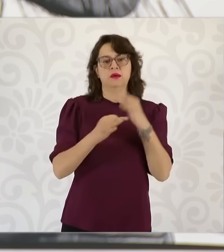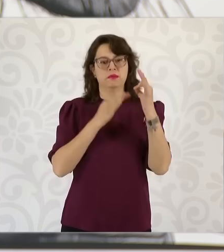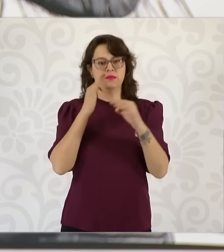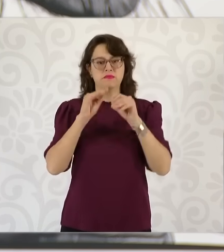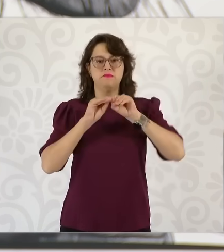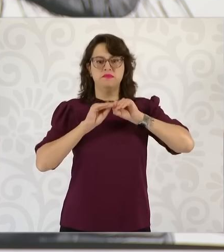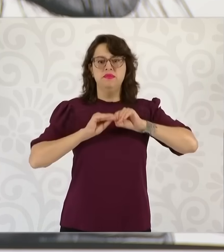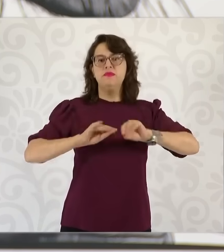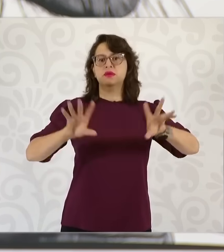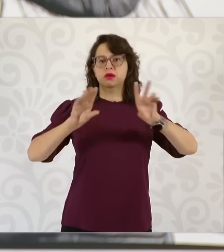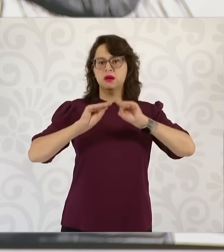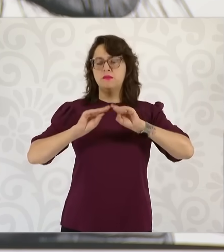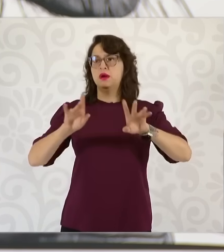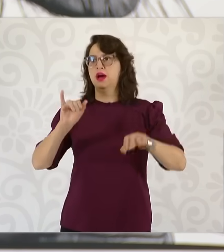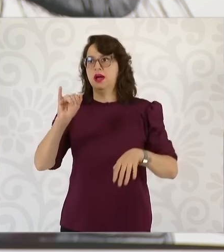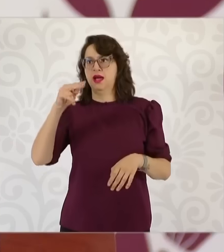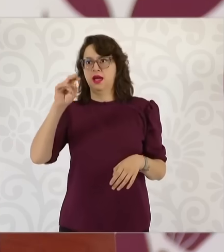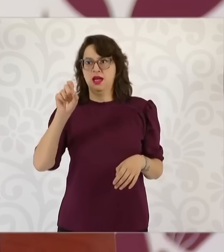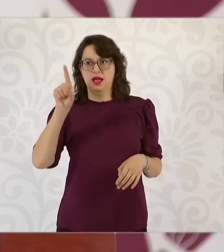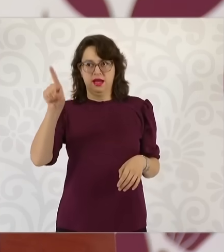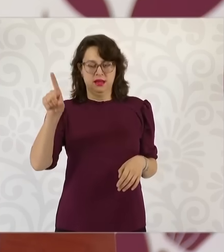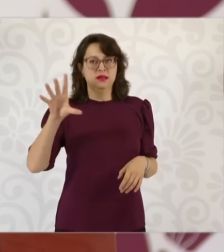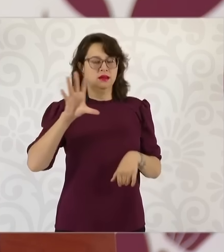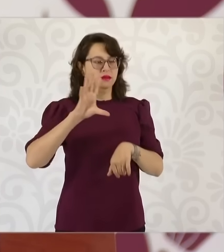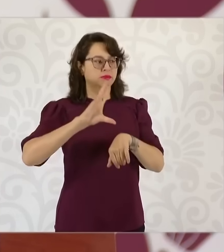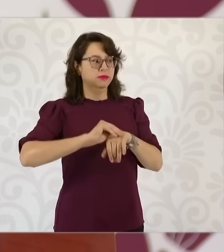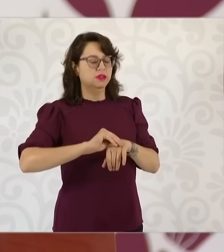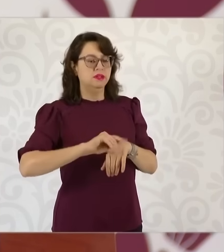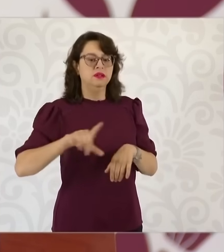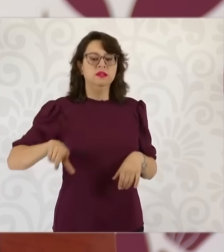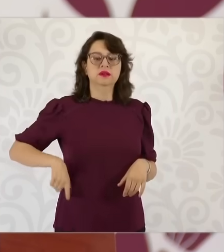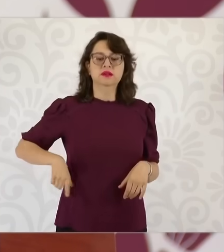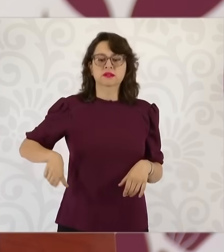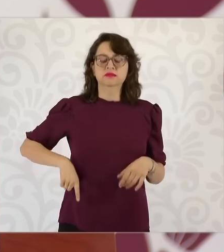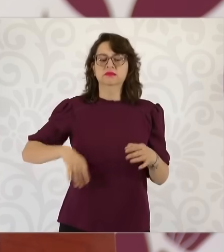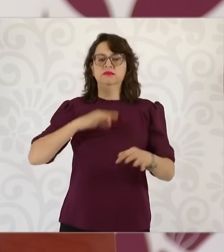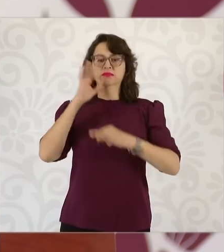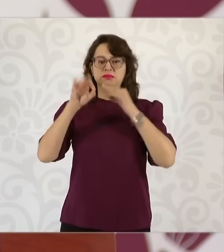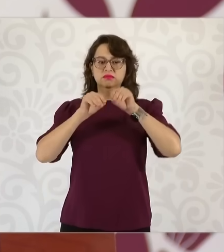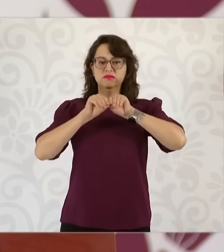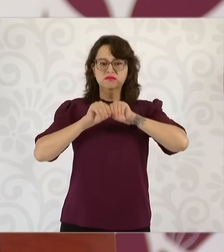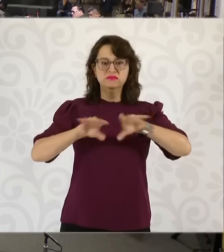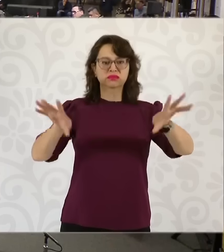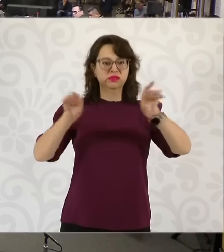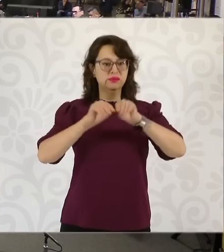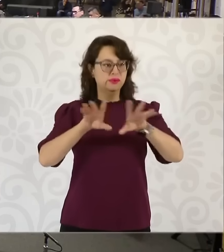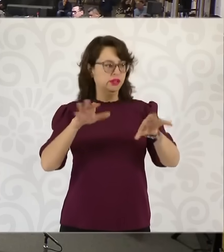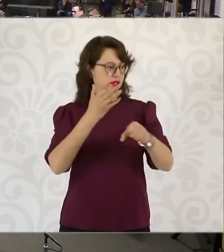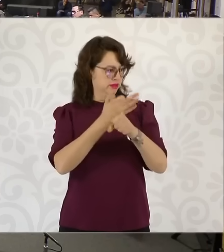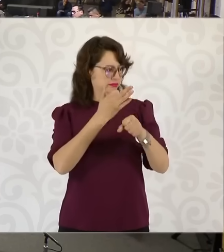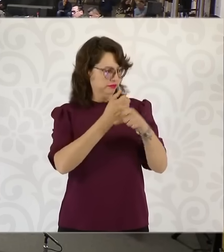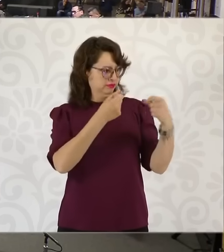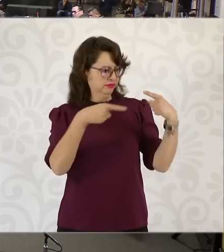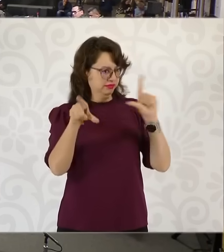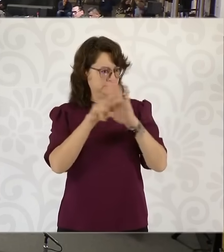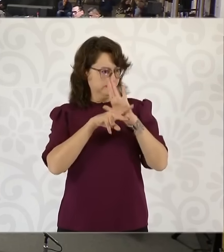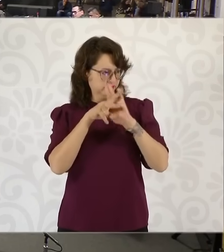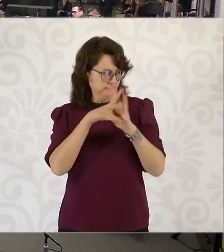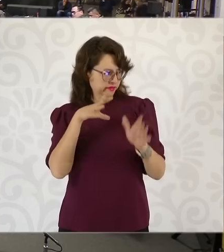INE permitió que el gobierno informara, pues una campaña muy extensa. A ver si pasan alguno de los…